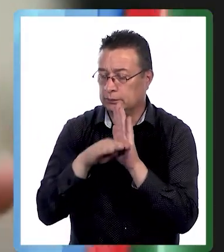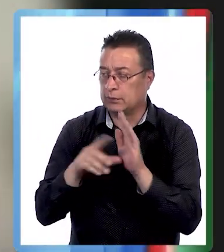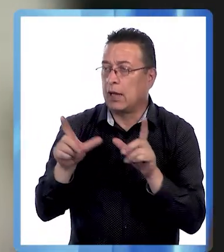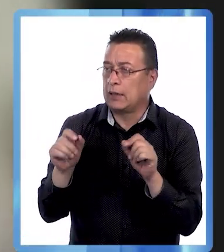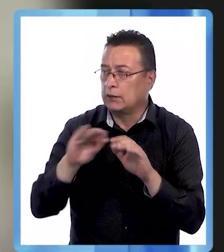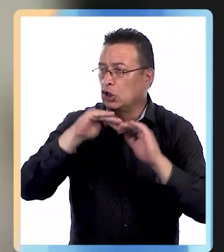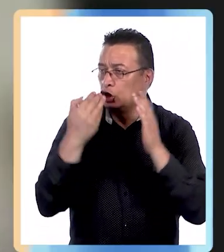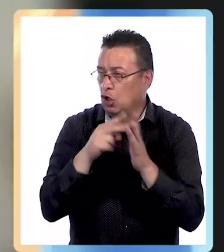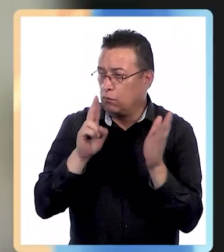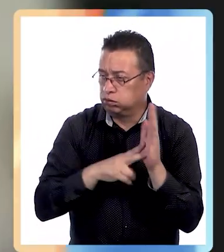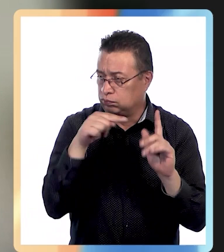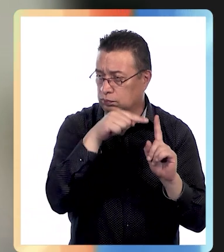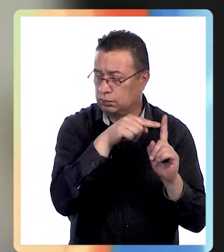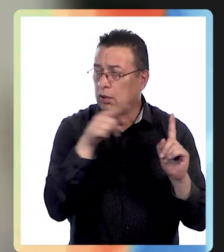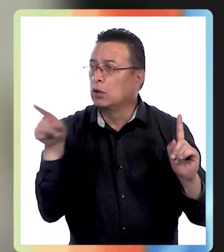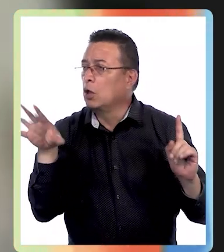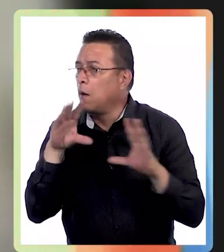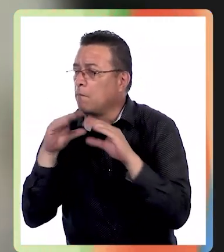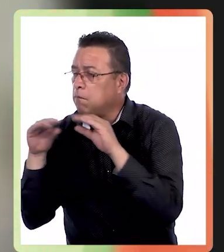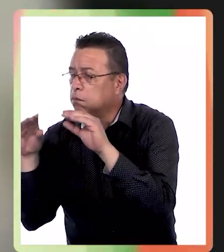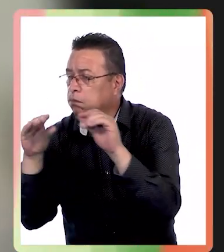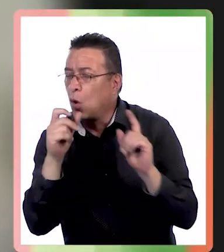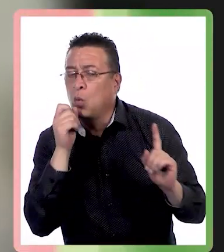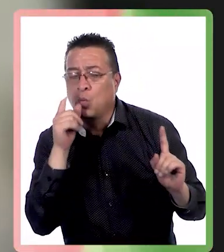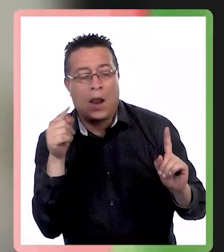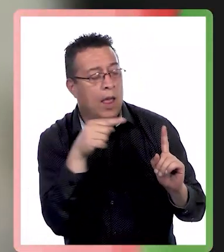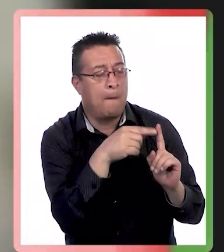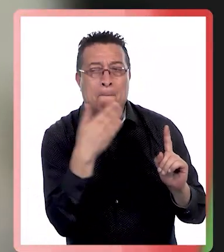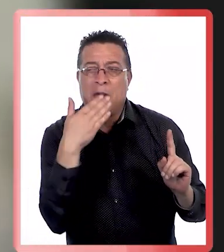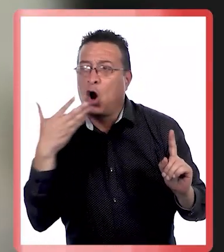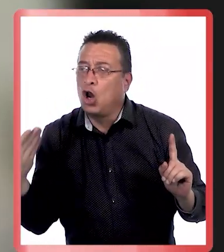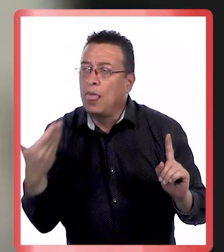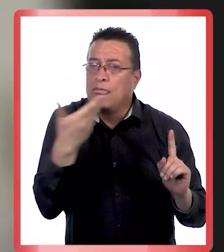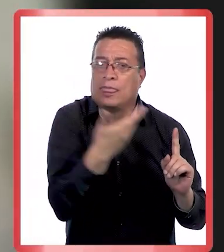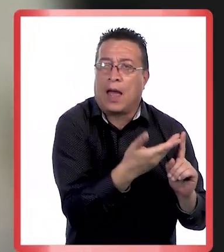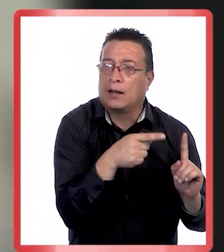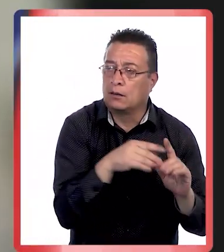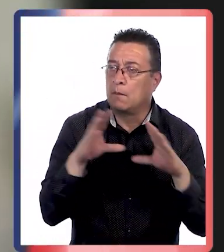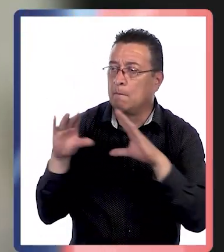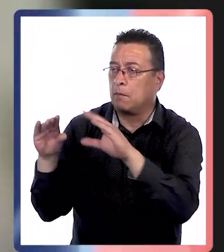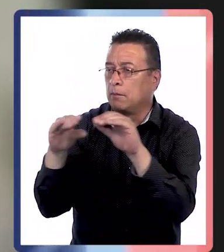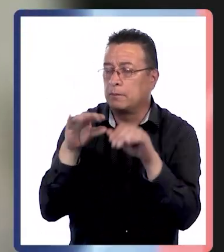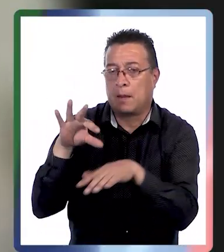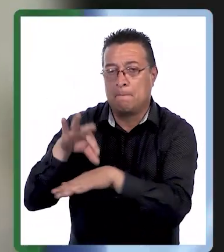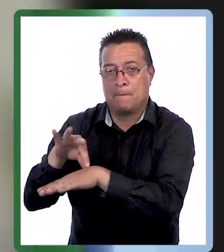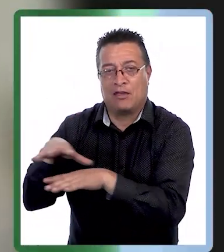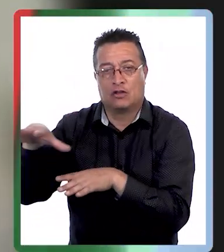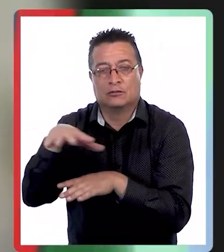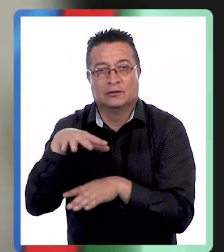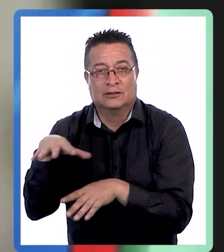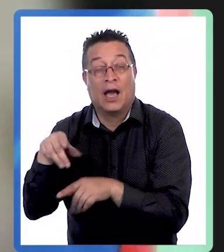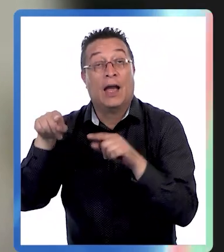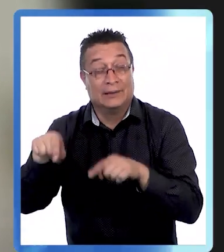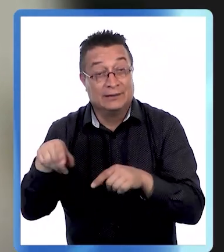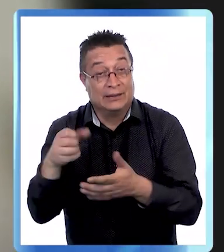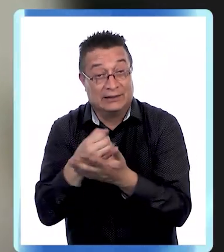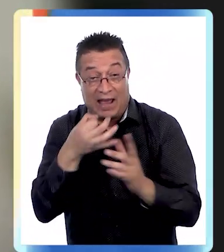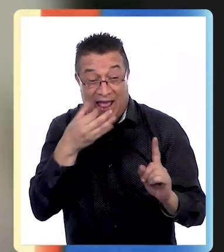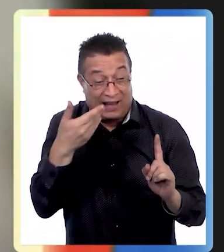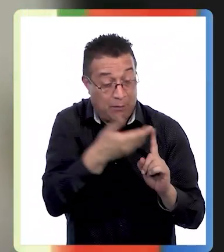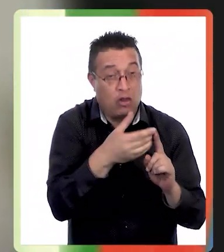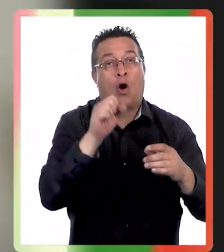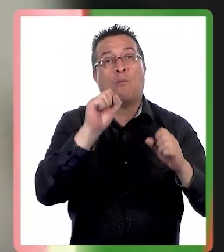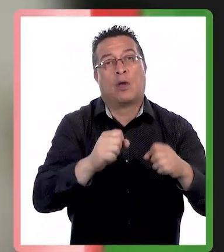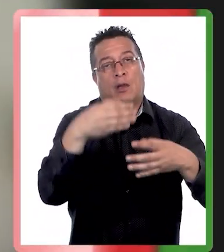su realidad, cuál es el mejor tratamiento que le podemos realizar. Y nuestros tratamientos incluyen múltiples